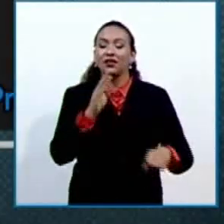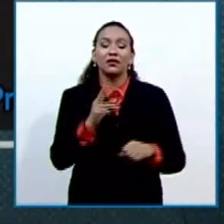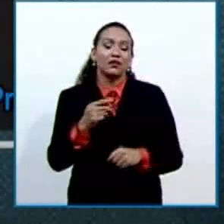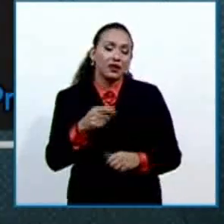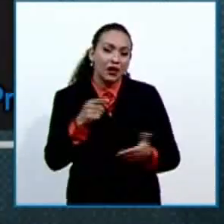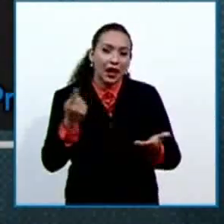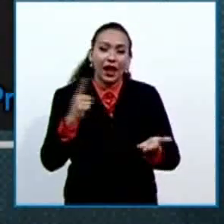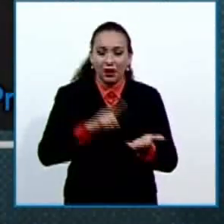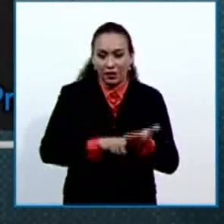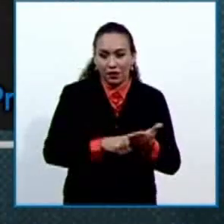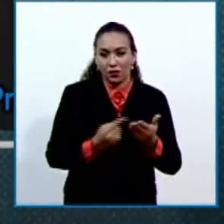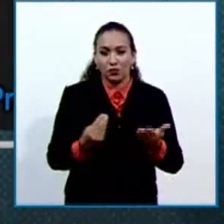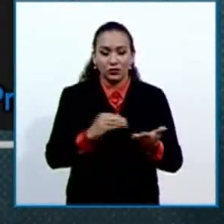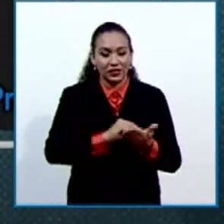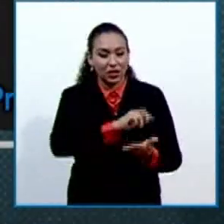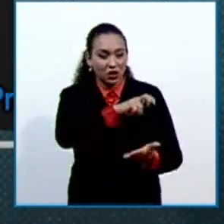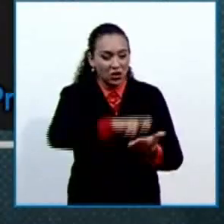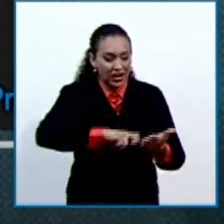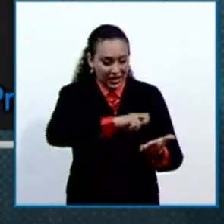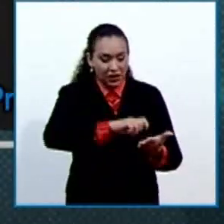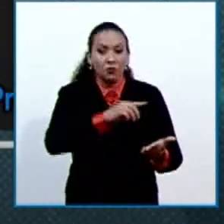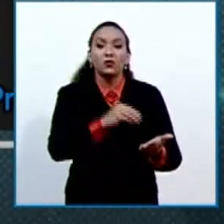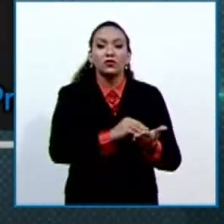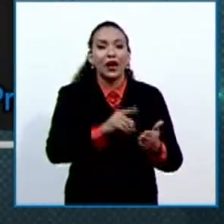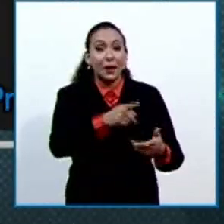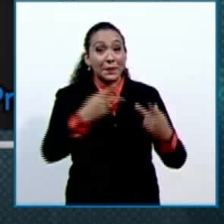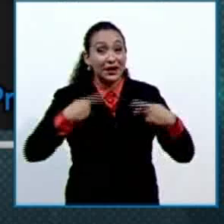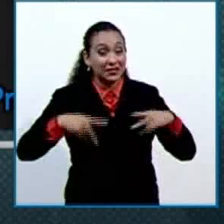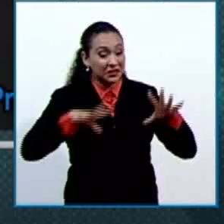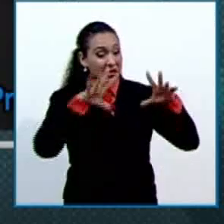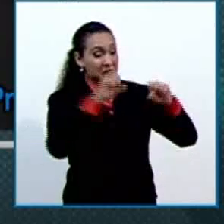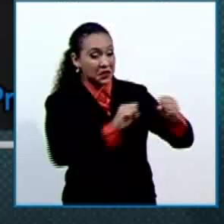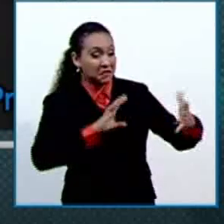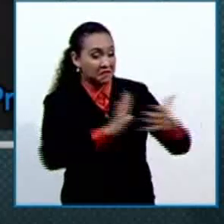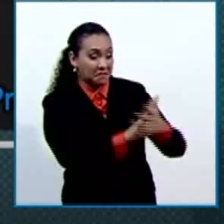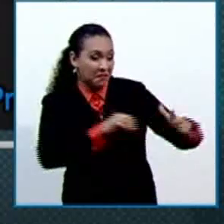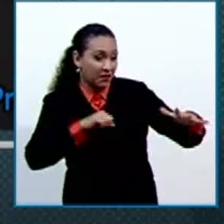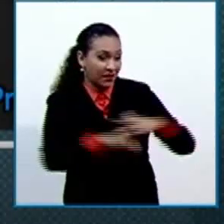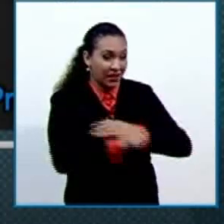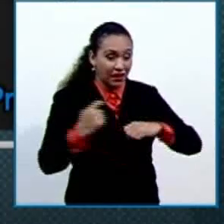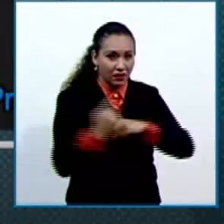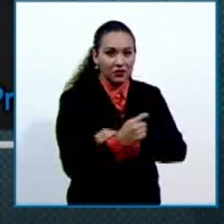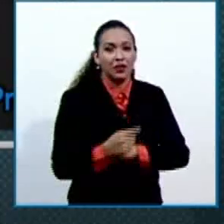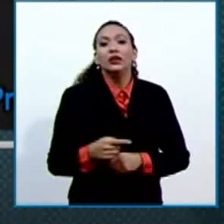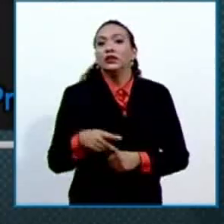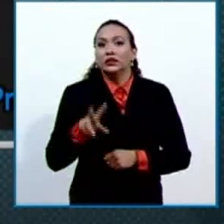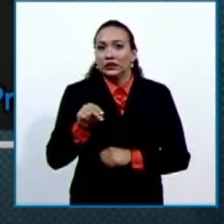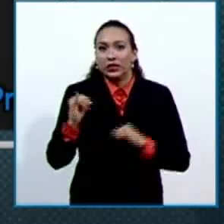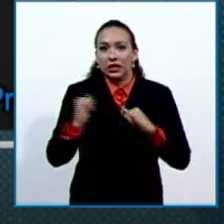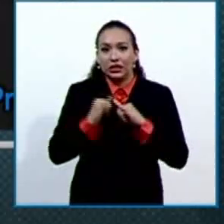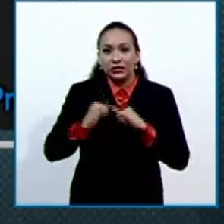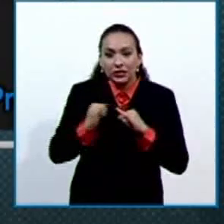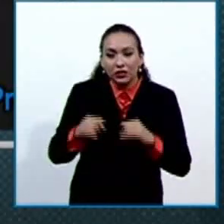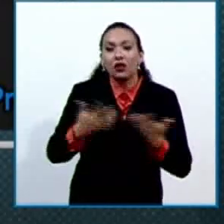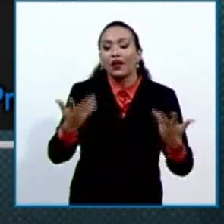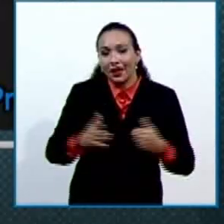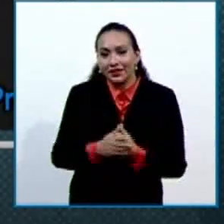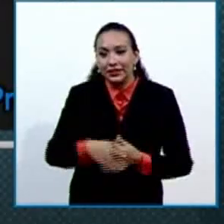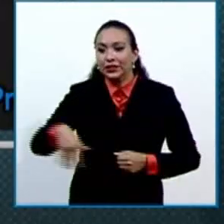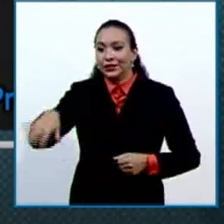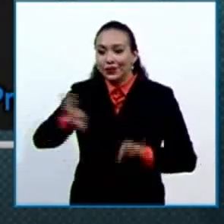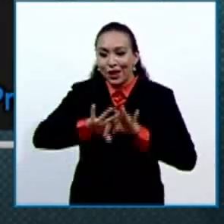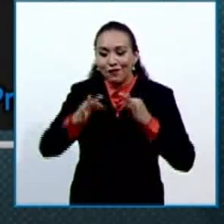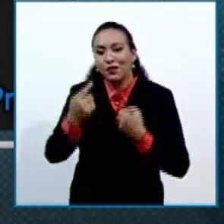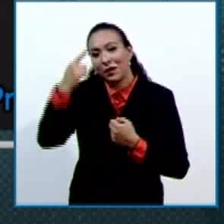oficiosa no sea de forma automática y con ello garantizar que se respete el principio de presunción de inocencia y que